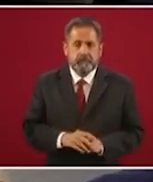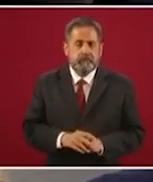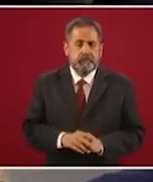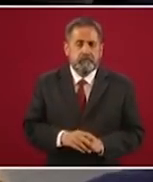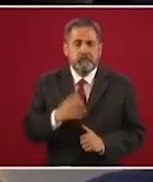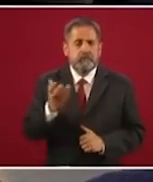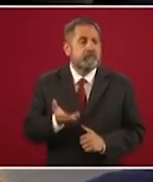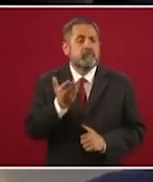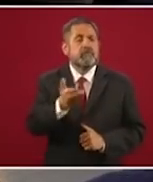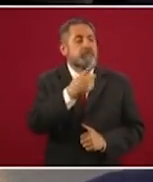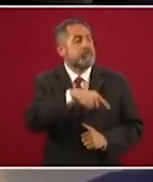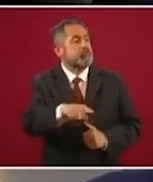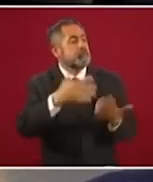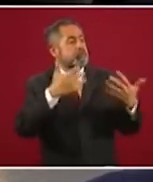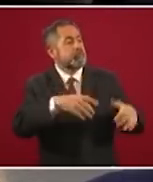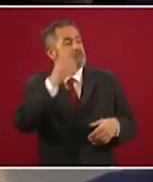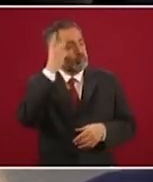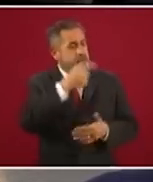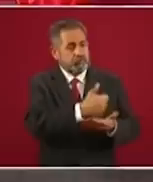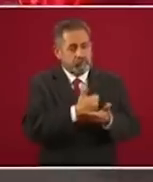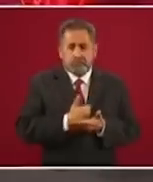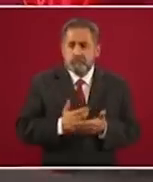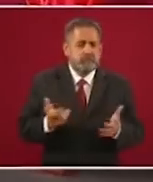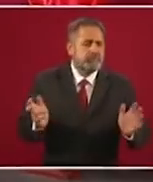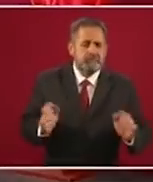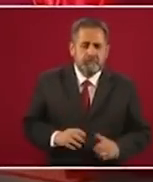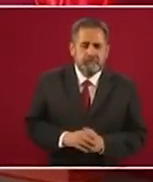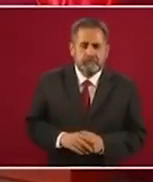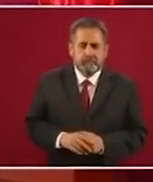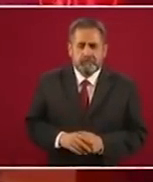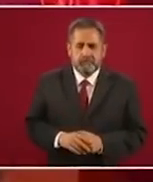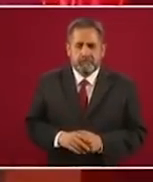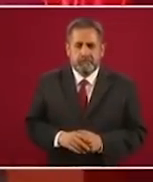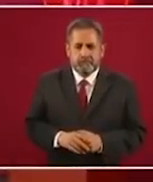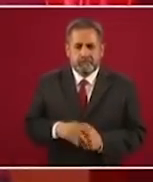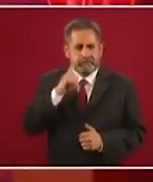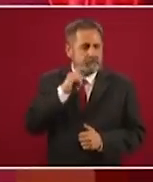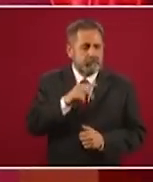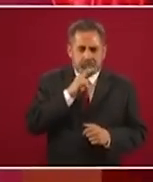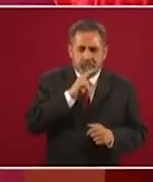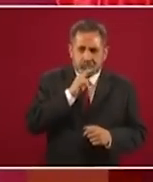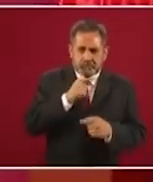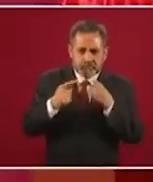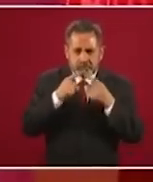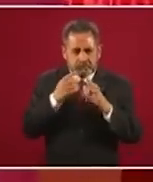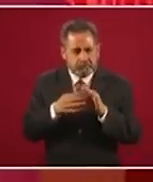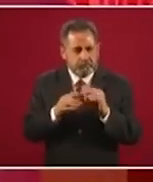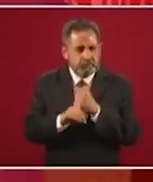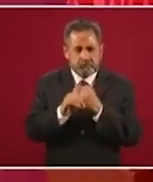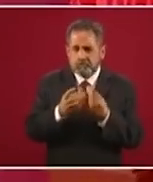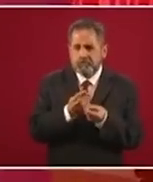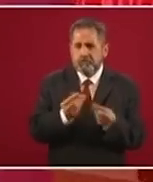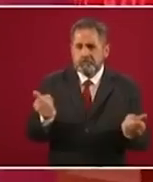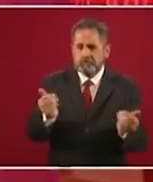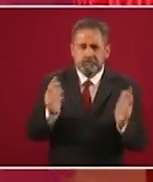Es pedirle a los empresarios que nos ayuden a resolver el problema.